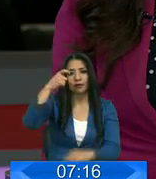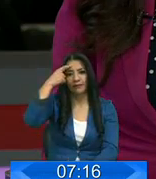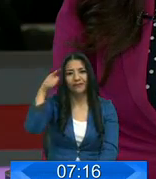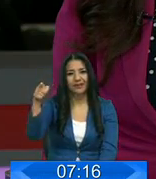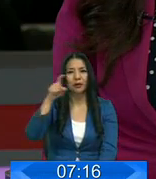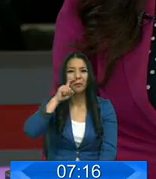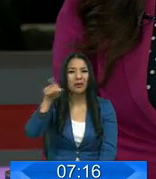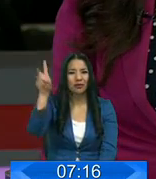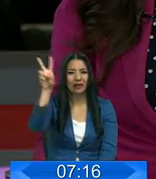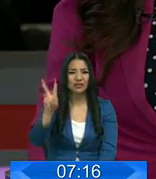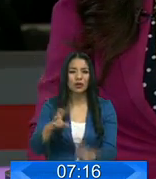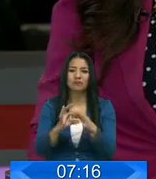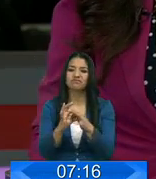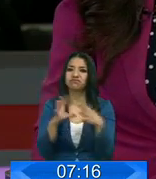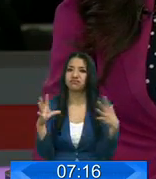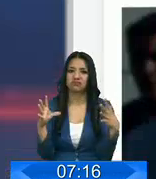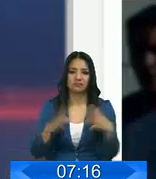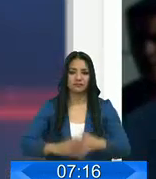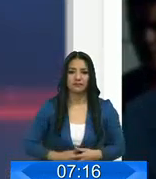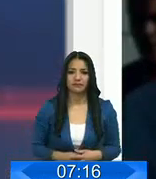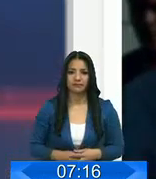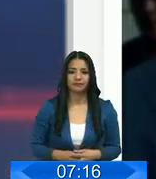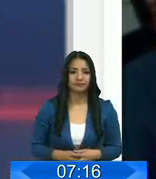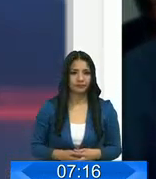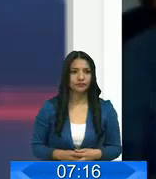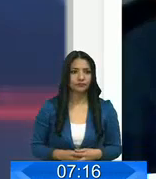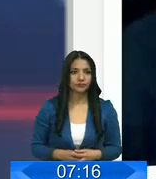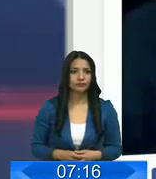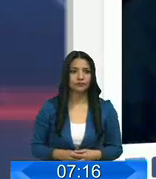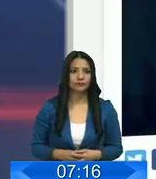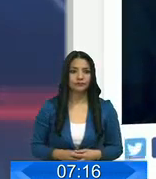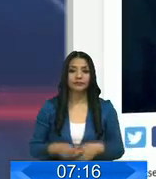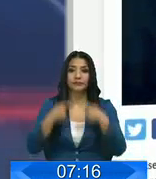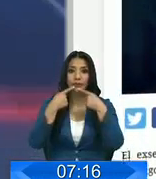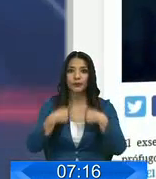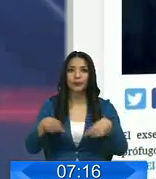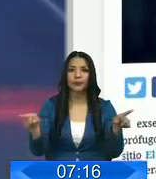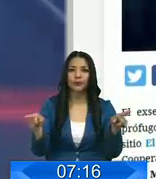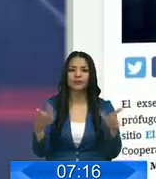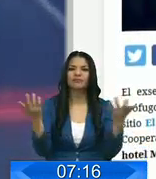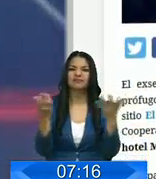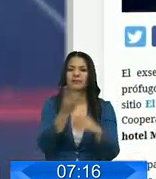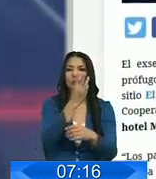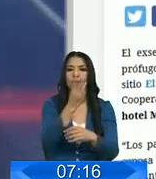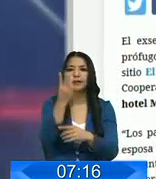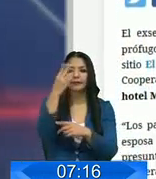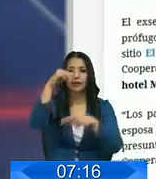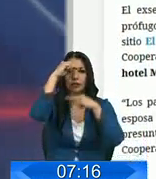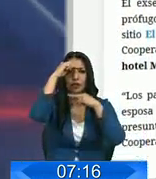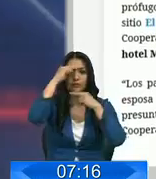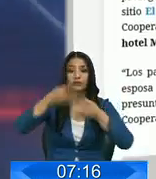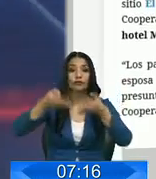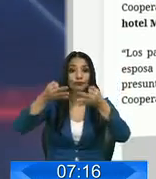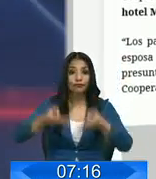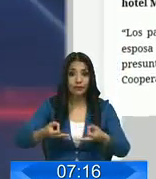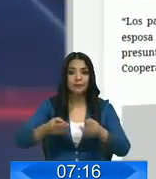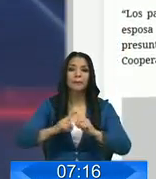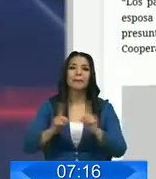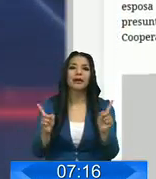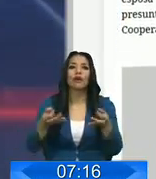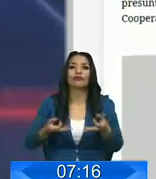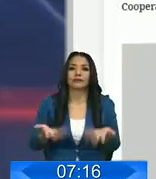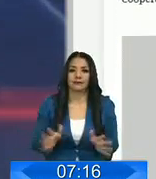Maduro están rotas. Que la información publicada en un portal digital de noticias ha sido confirmada por fuentes no oficiales del gobierno de